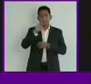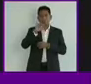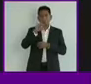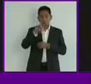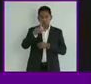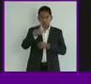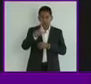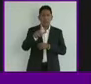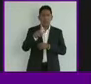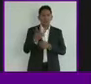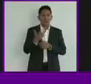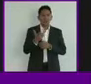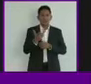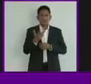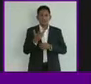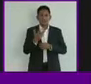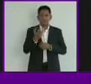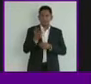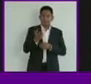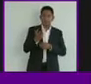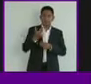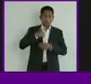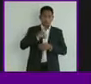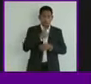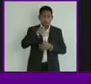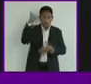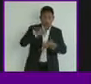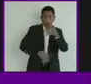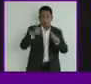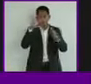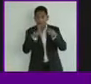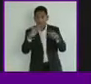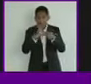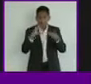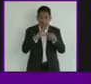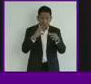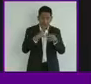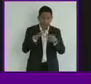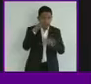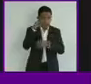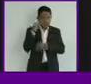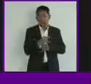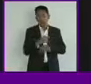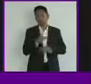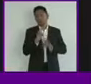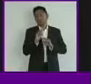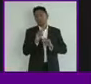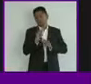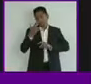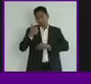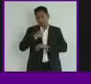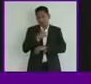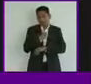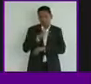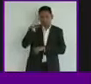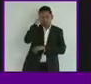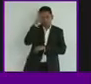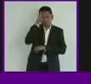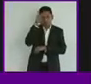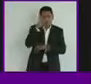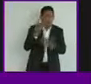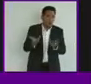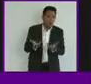hacer porque necesitaríamos estudios de psicología, incluso tal vez de psiquiatría, espero no equivocarme, pero somos humanos, y es decir que somos emocionales, Amaya,